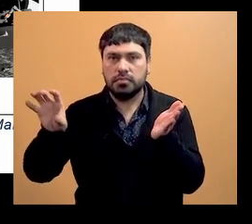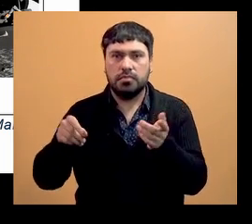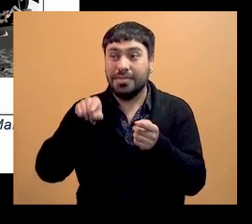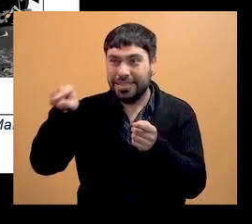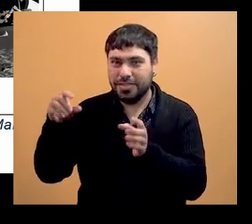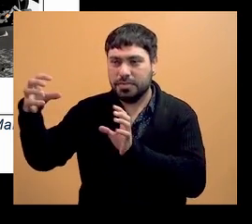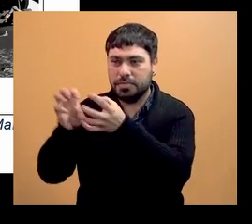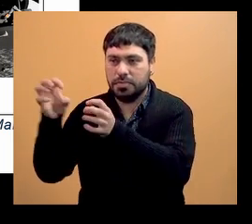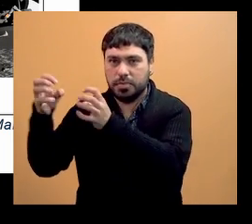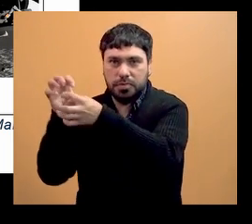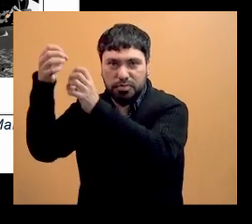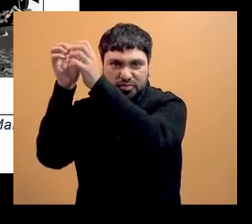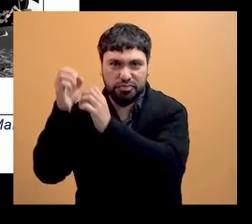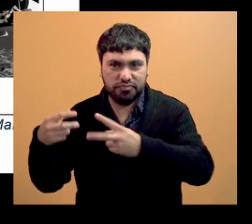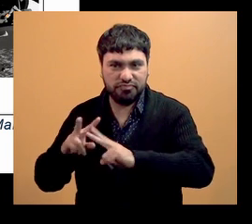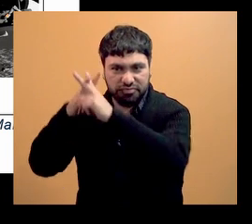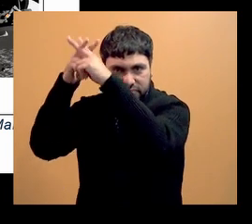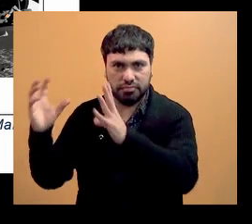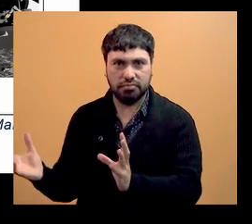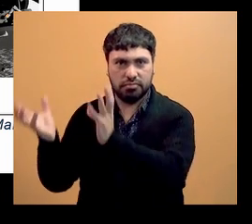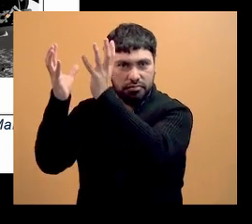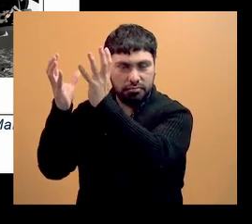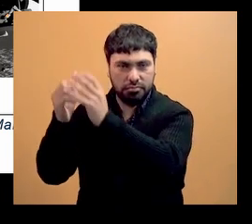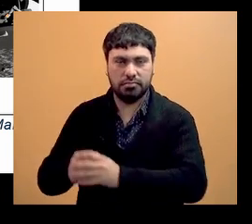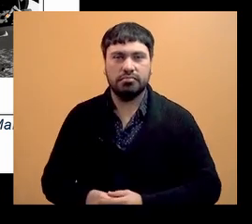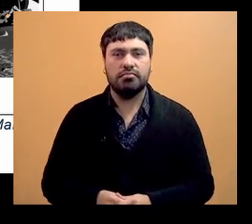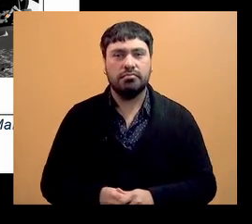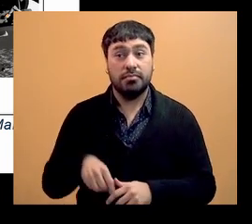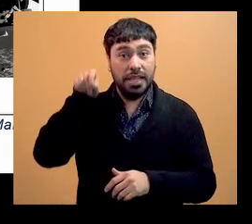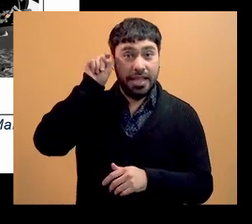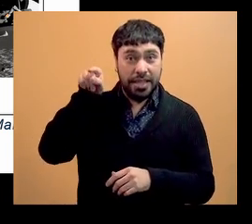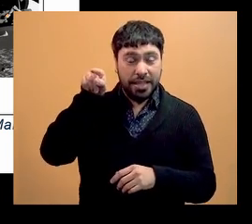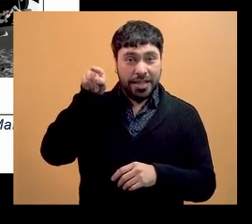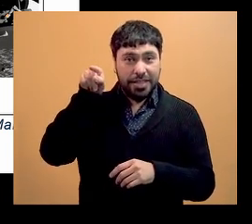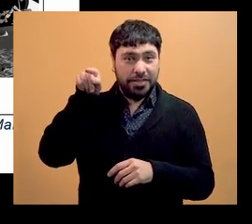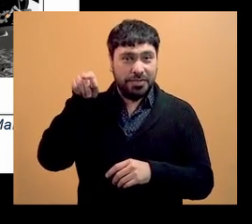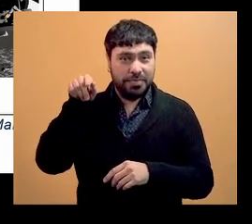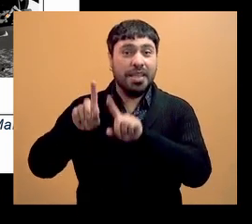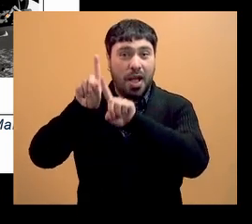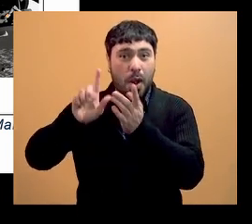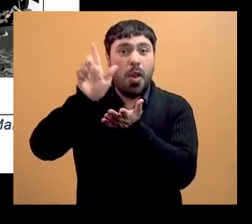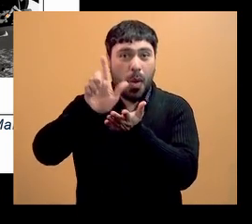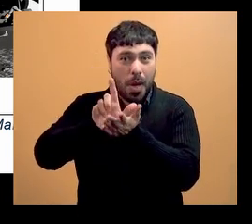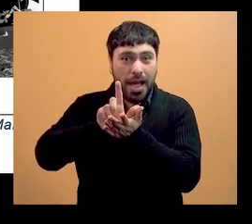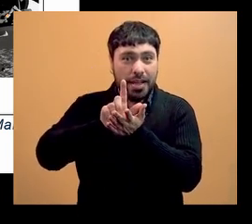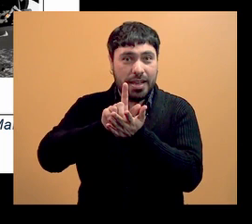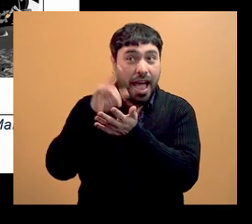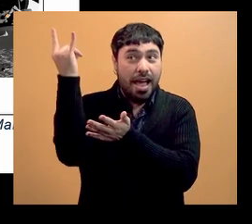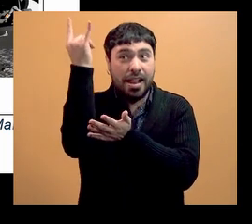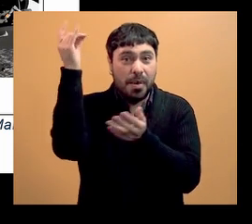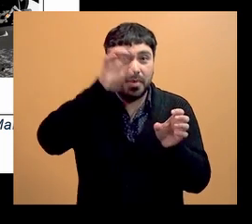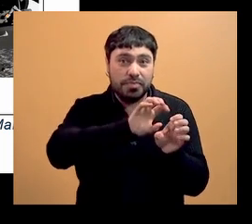estructura tridimensional. Eso ya está en funcionamiento en la Estación Espacial Internacional, se generan pruebas, más que nada, o se